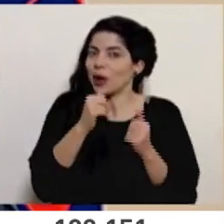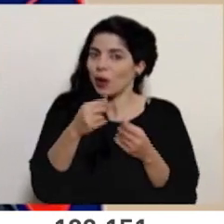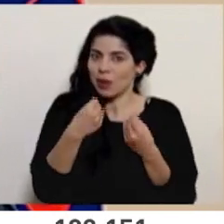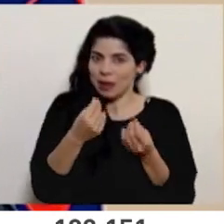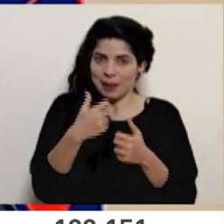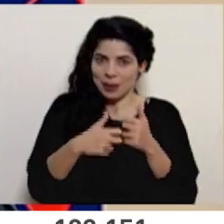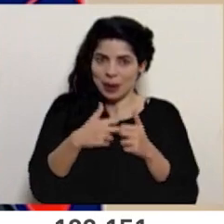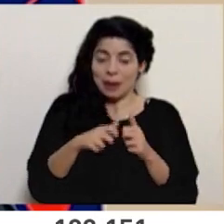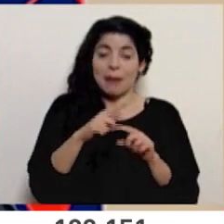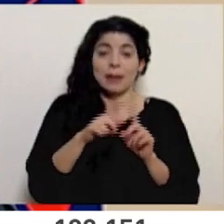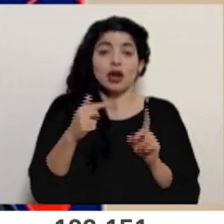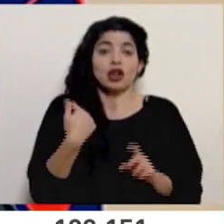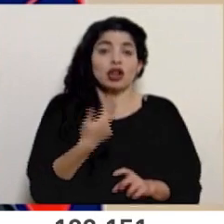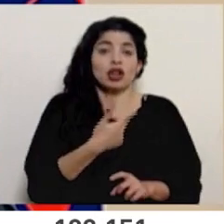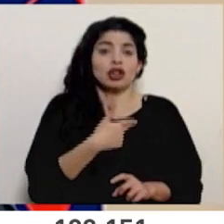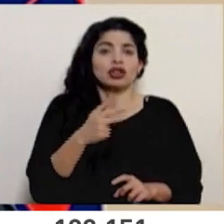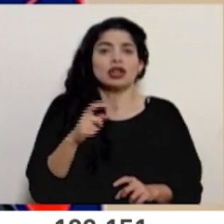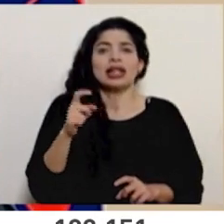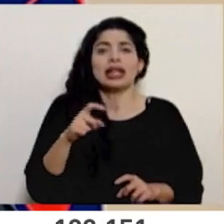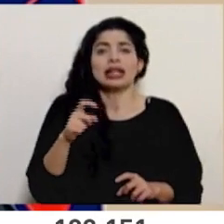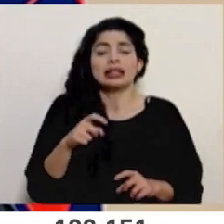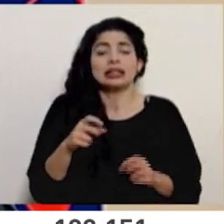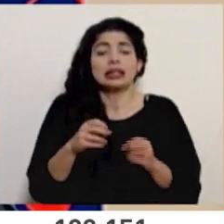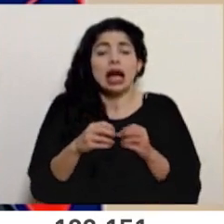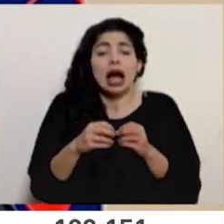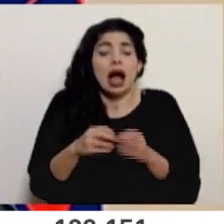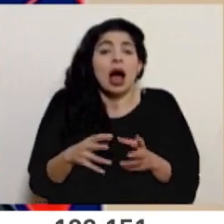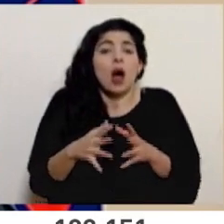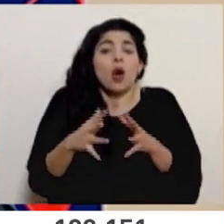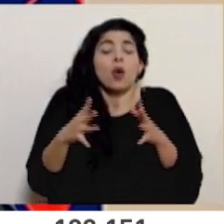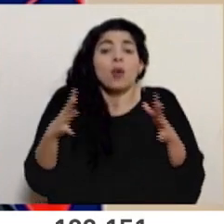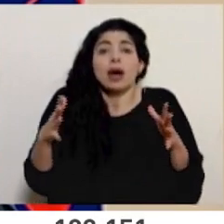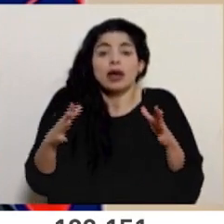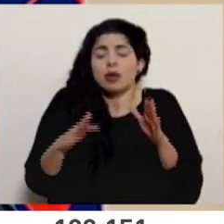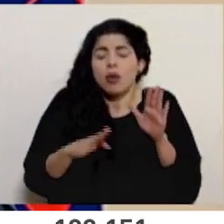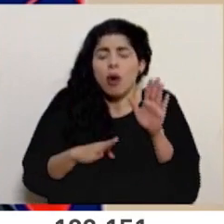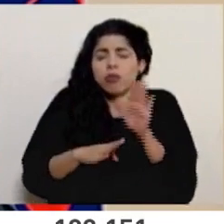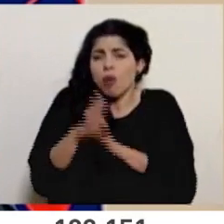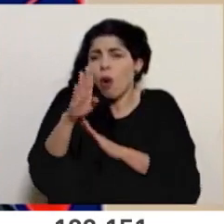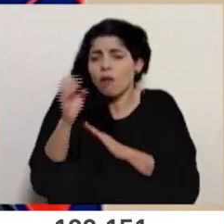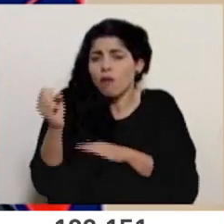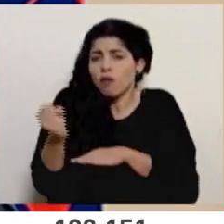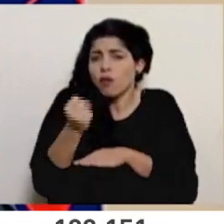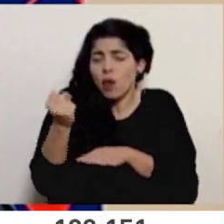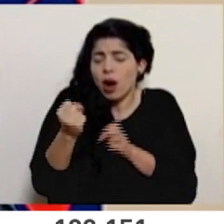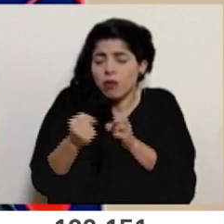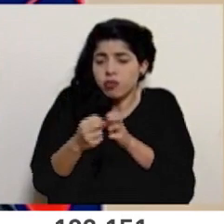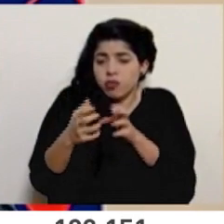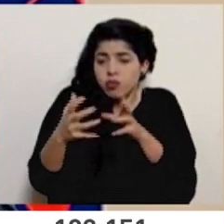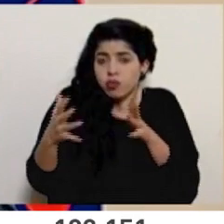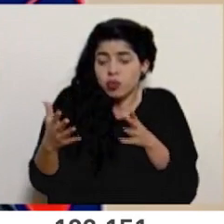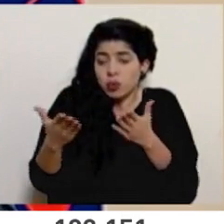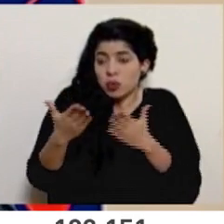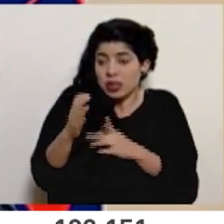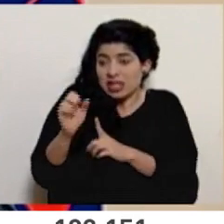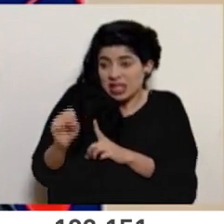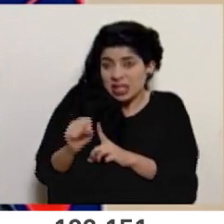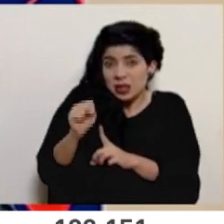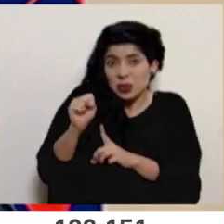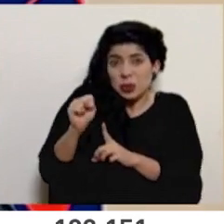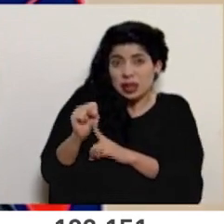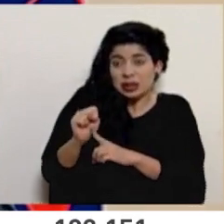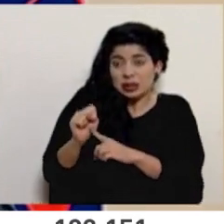pero tendríamos que tener un aumento de casos exponencial muy fuerte que nos llevara a escenarios similares